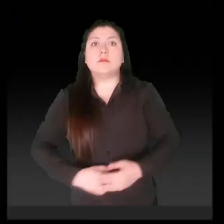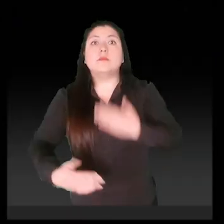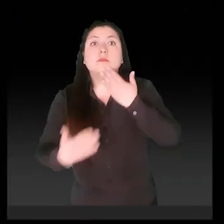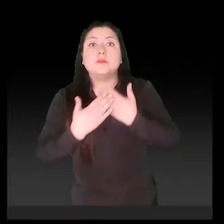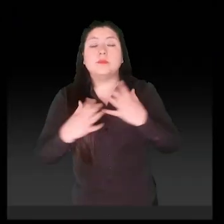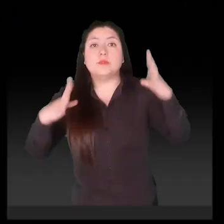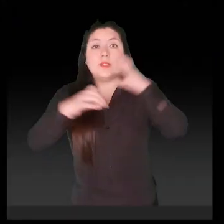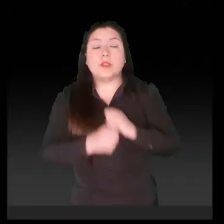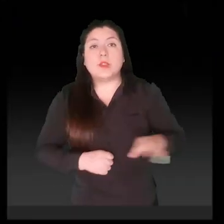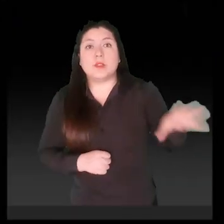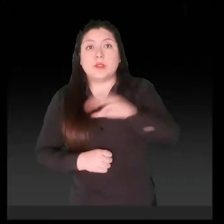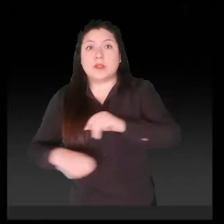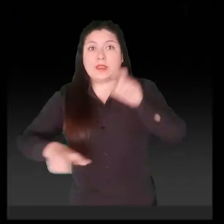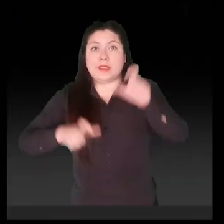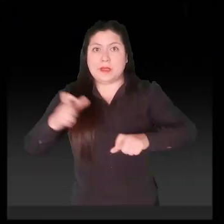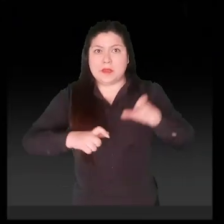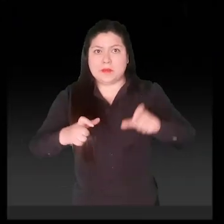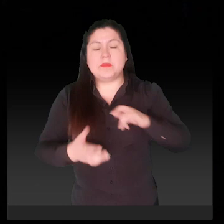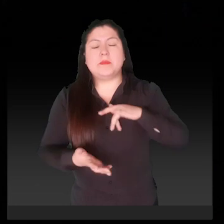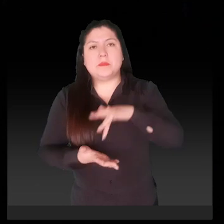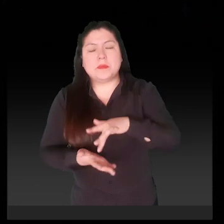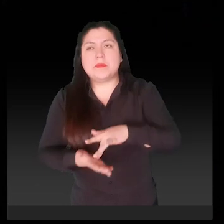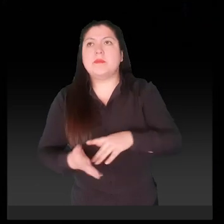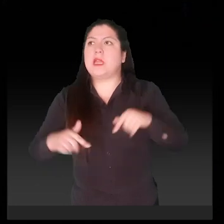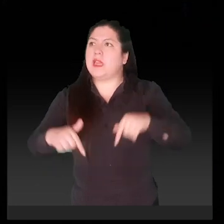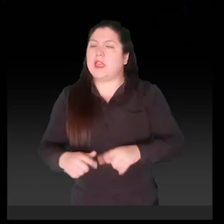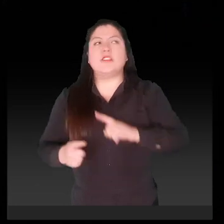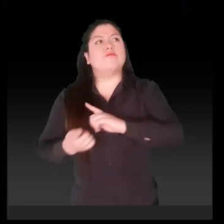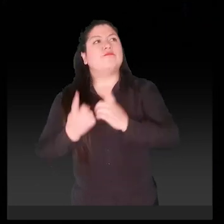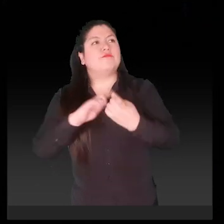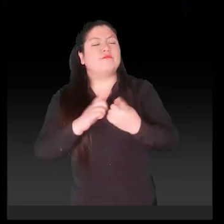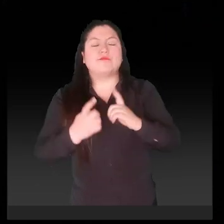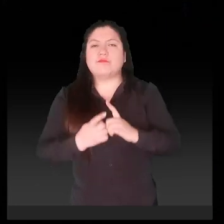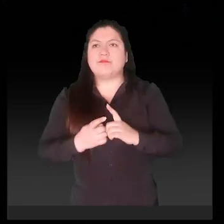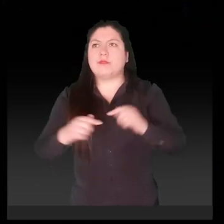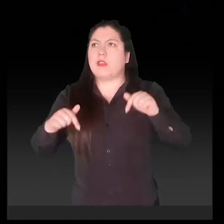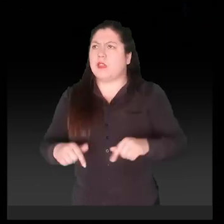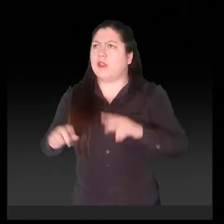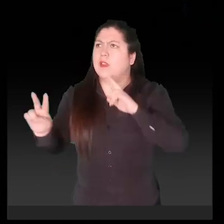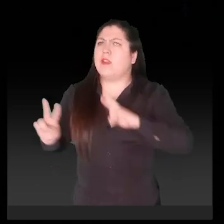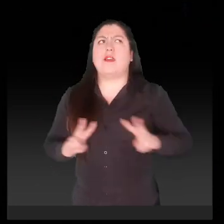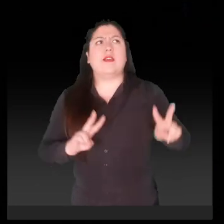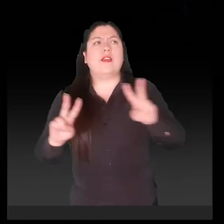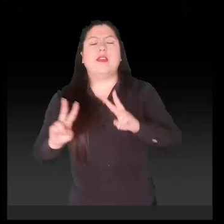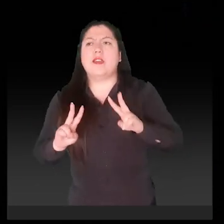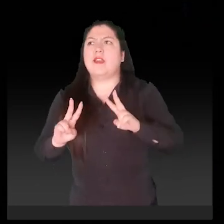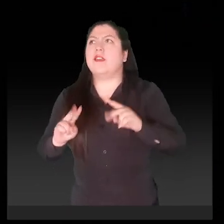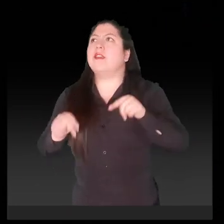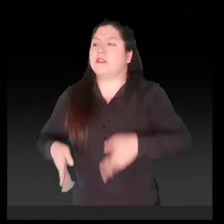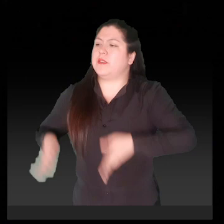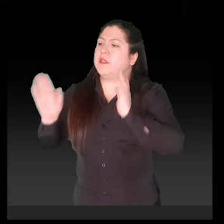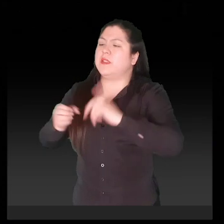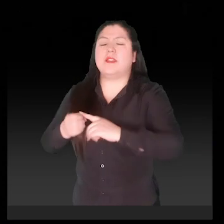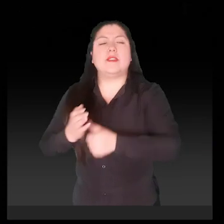buenas noches a todos los presentes y bienvenidos a este encuentro donde se hace tangible la Registraduría Nacional del